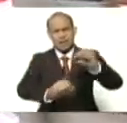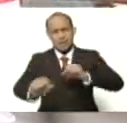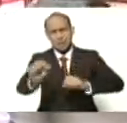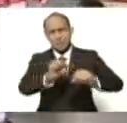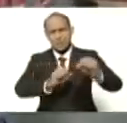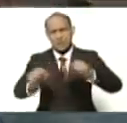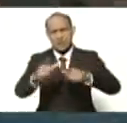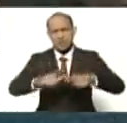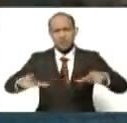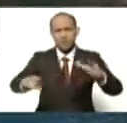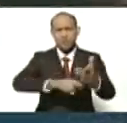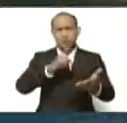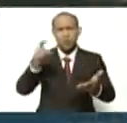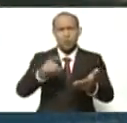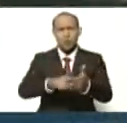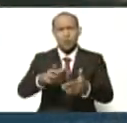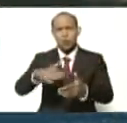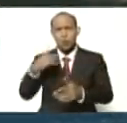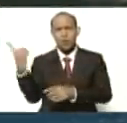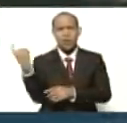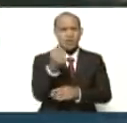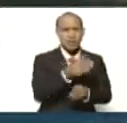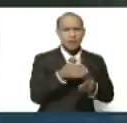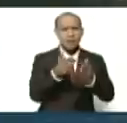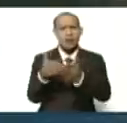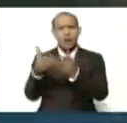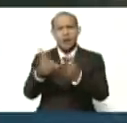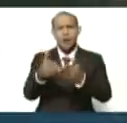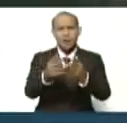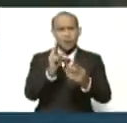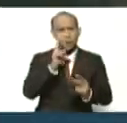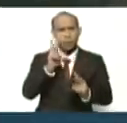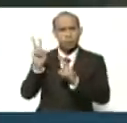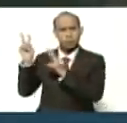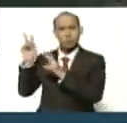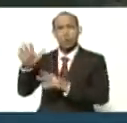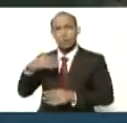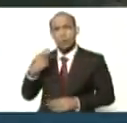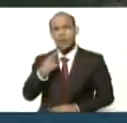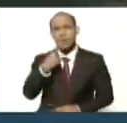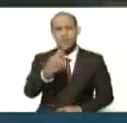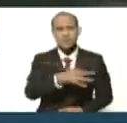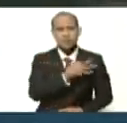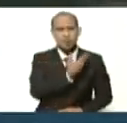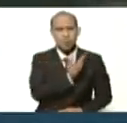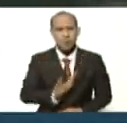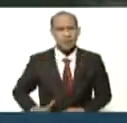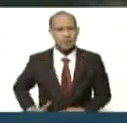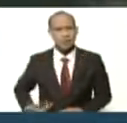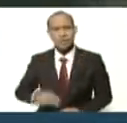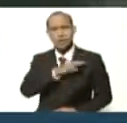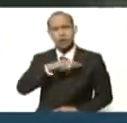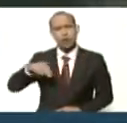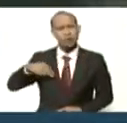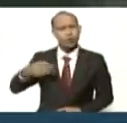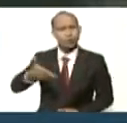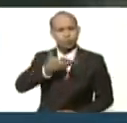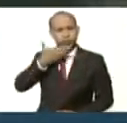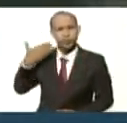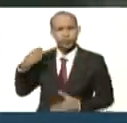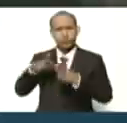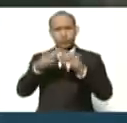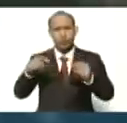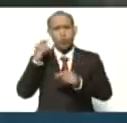para que puedan salir y entrar todas las embarcaciones decirle presidente que nos sentimos bastante orgullosos de todos nuestros